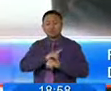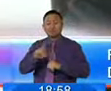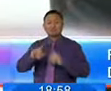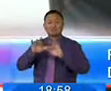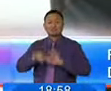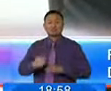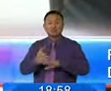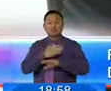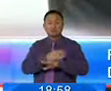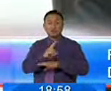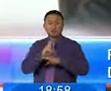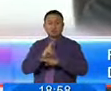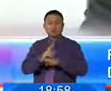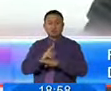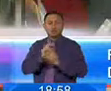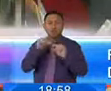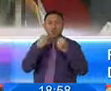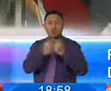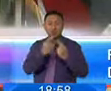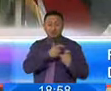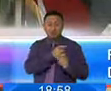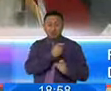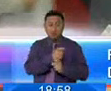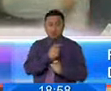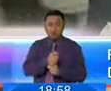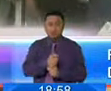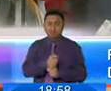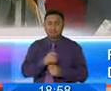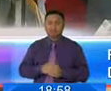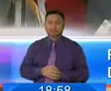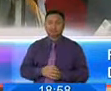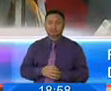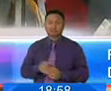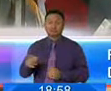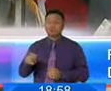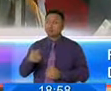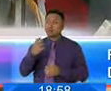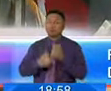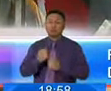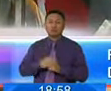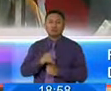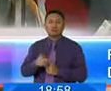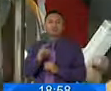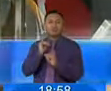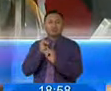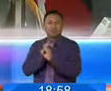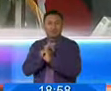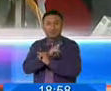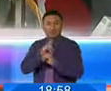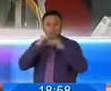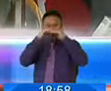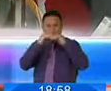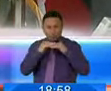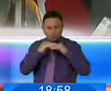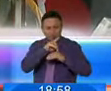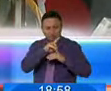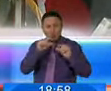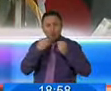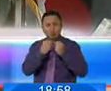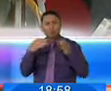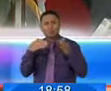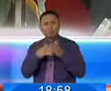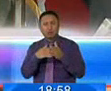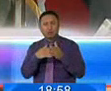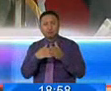fue utilizada para perseguir a opositores. Lo grave es que haya sido utilizada como una entidad de espionaje a la oposición y en